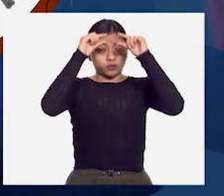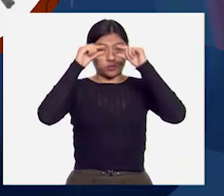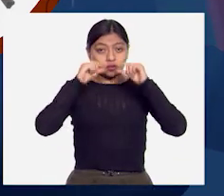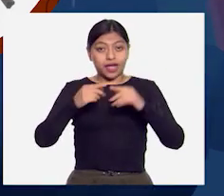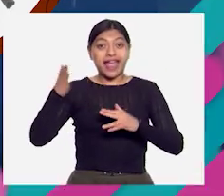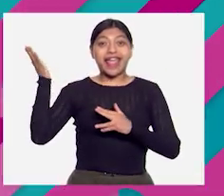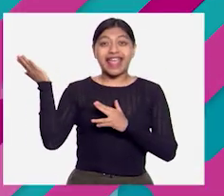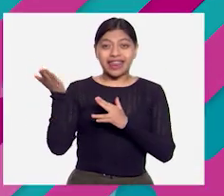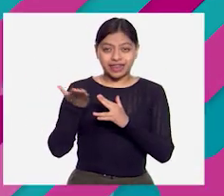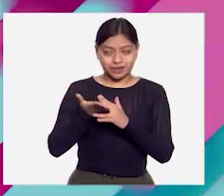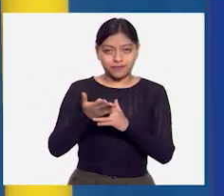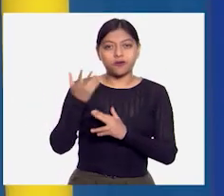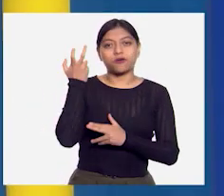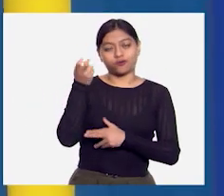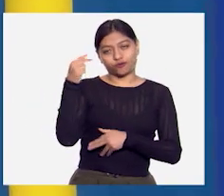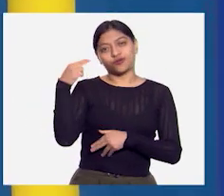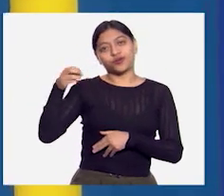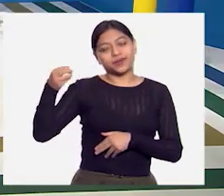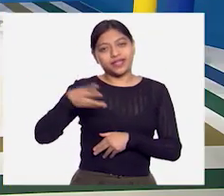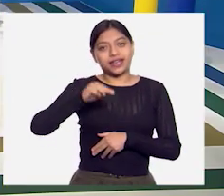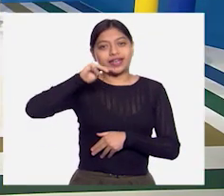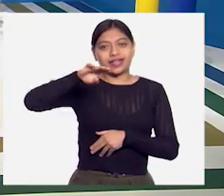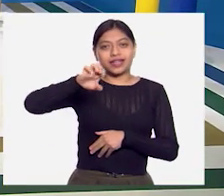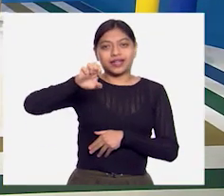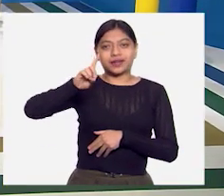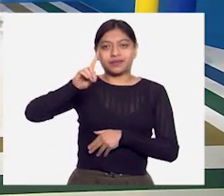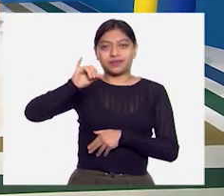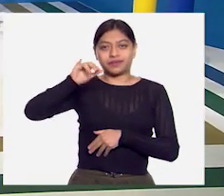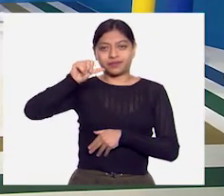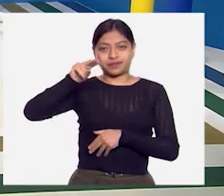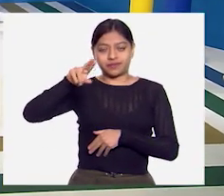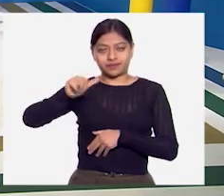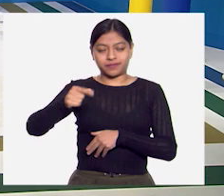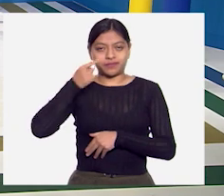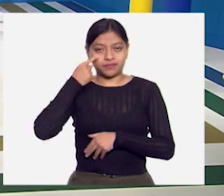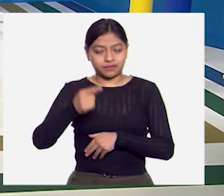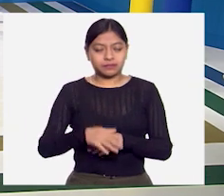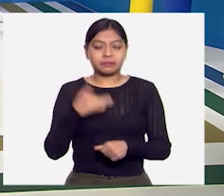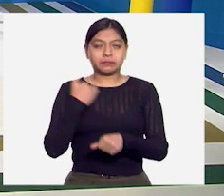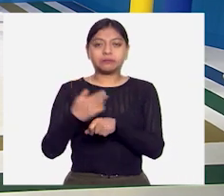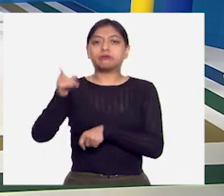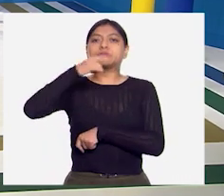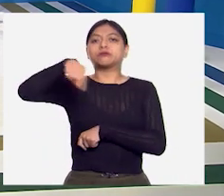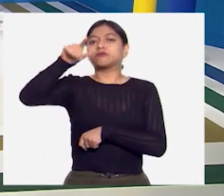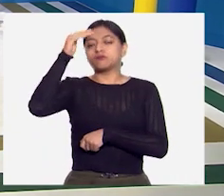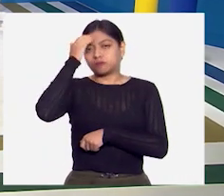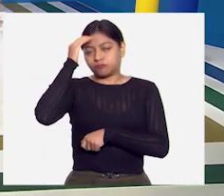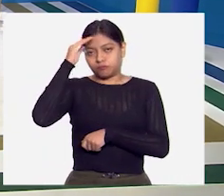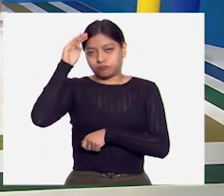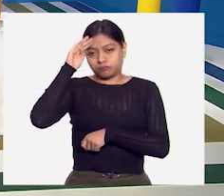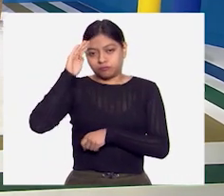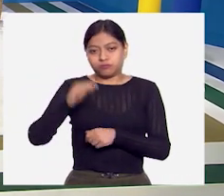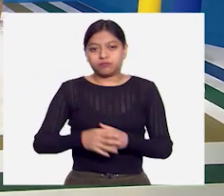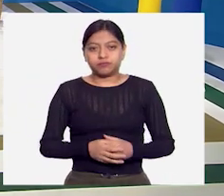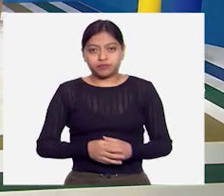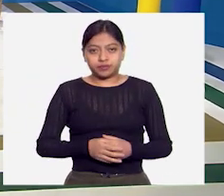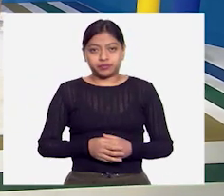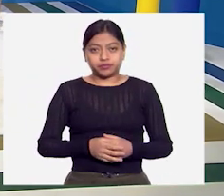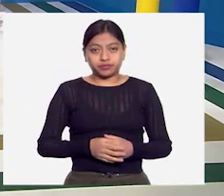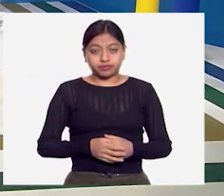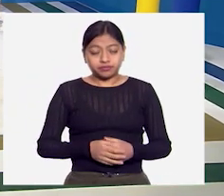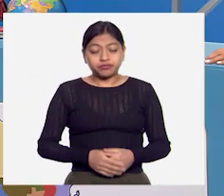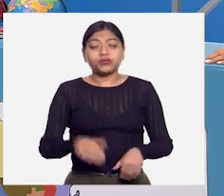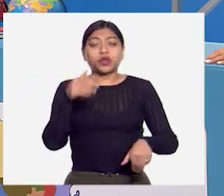qué. ¿Me ayudas? Claro. Bueno, debemos considerar que la posición central de un conjunto de